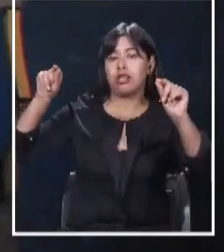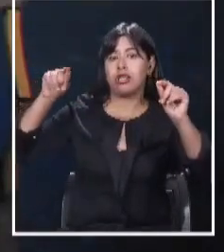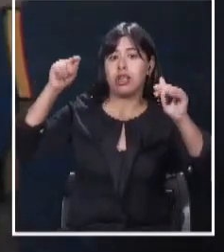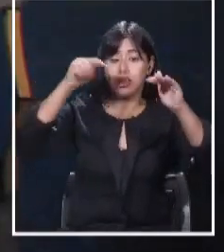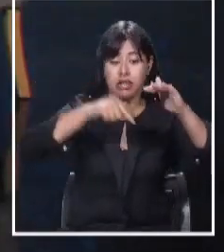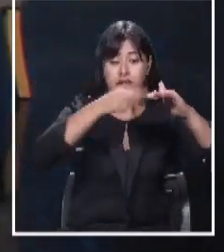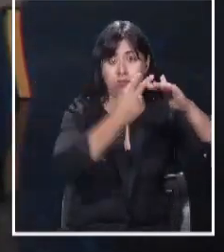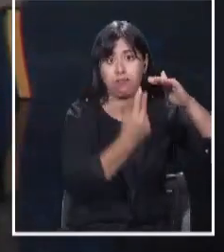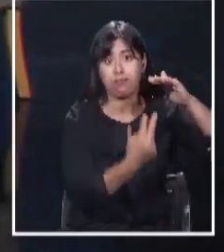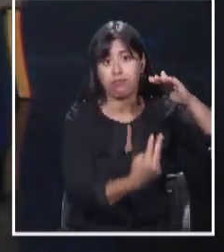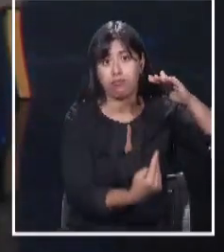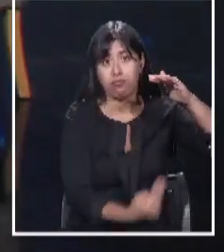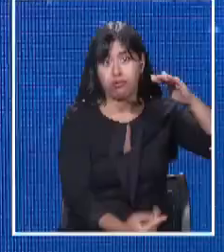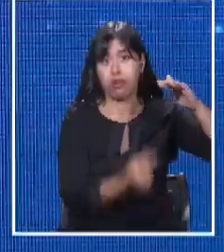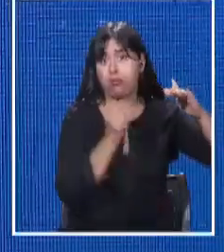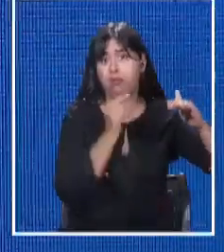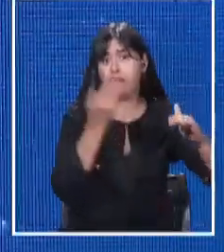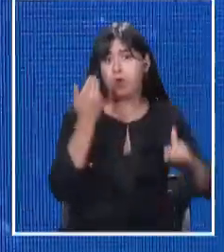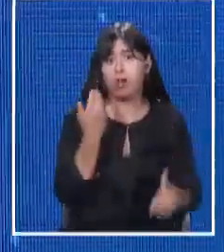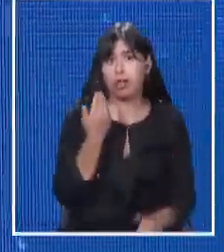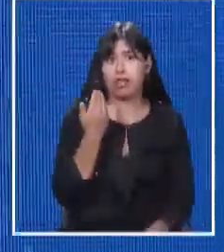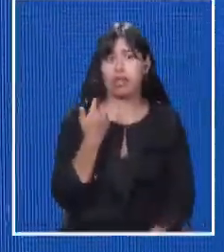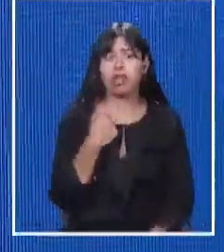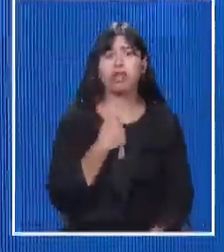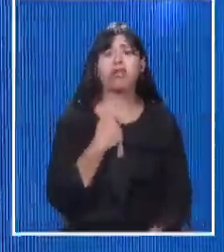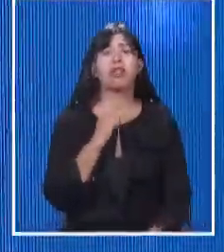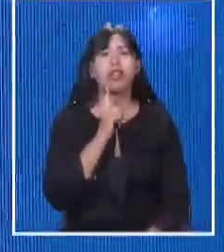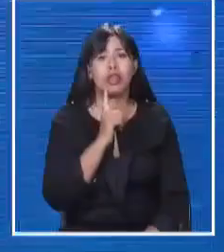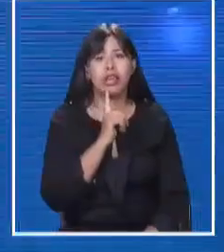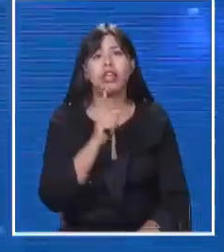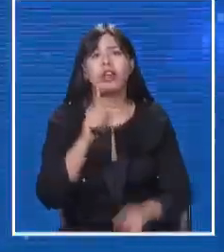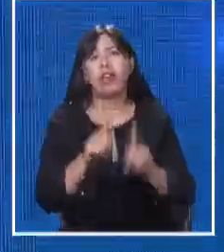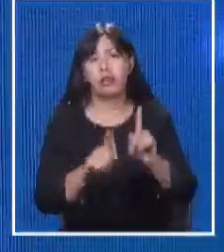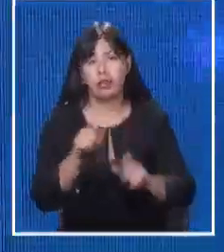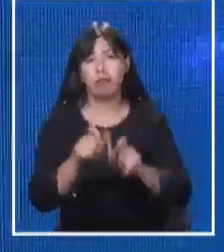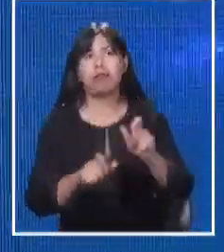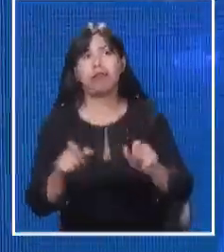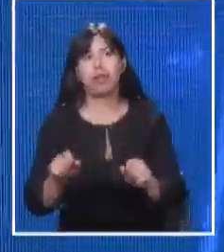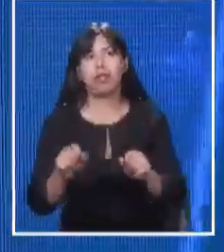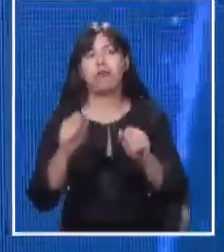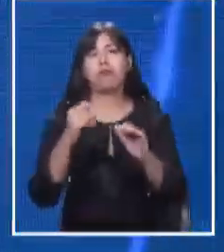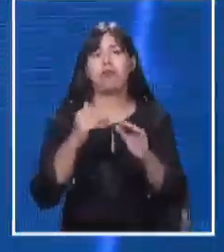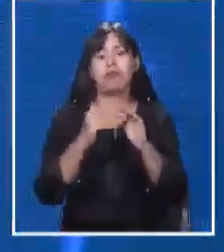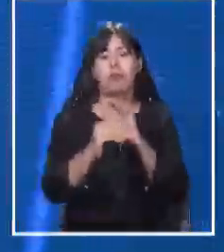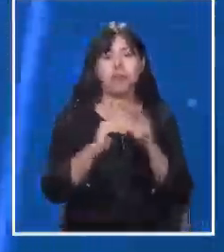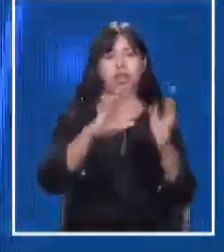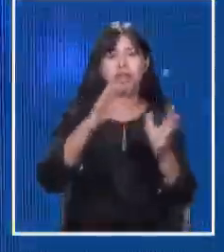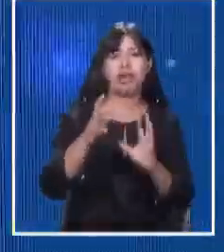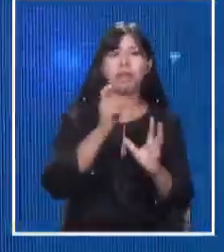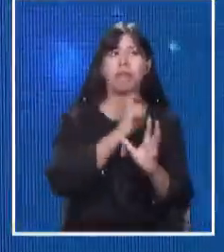del planeta. Bueno, yo tengo una lista de gente que podemos mandarla para Marte, eso no habría ningún problema.